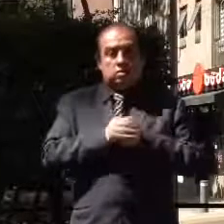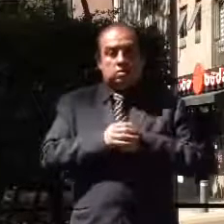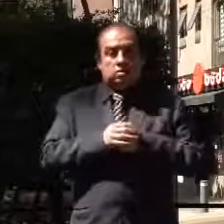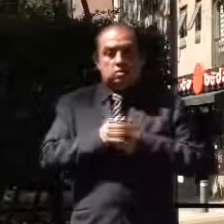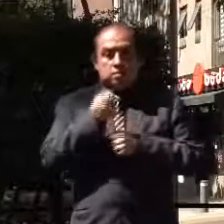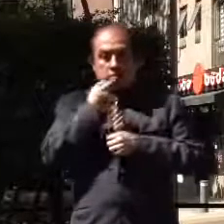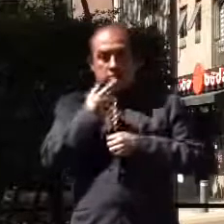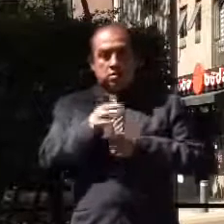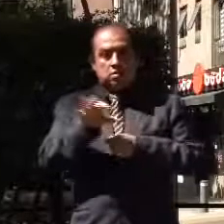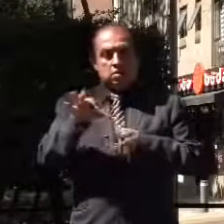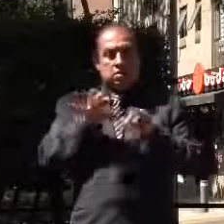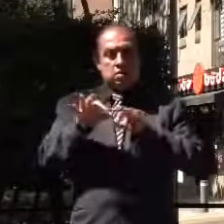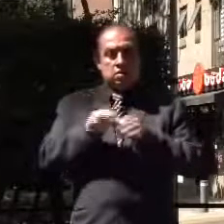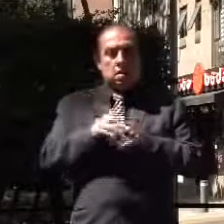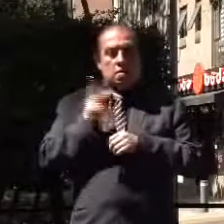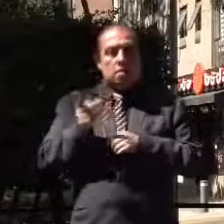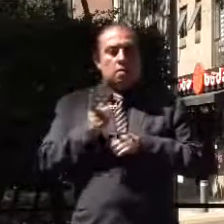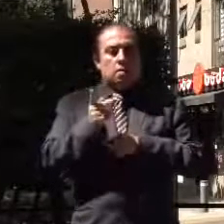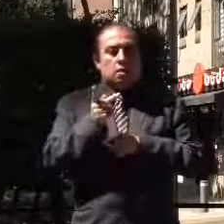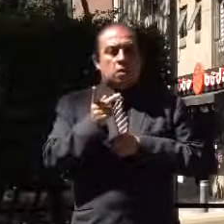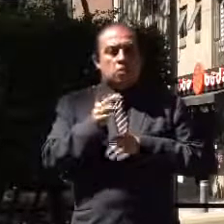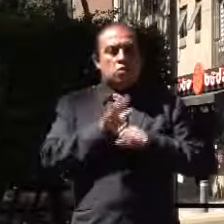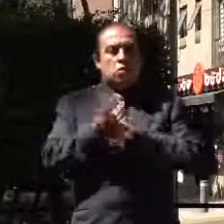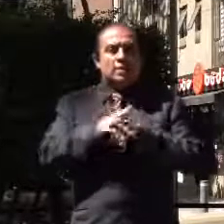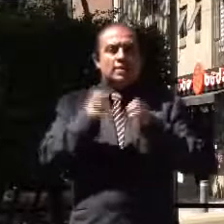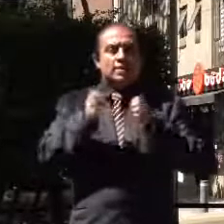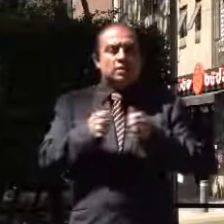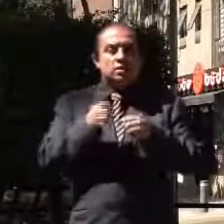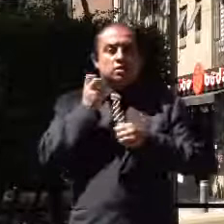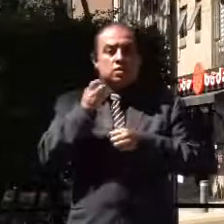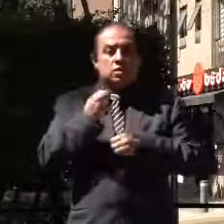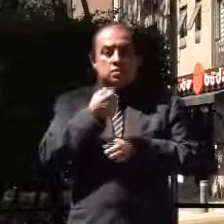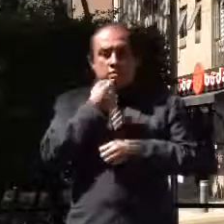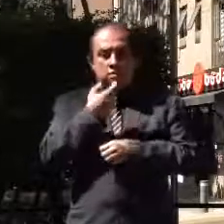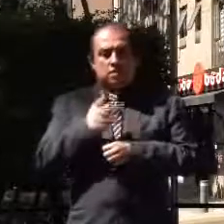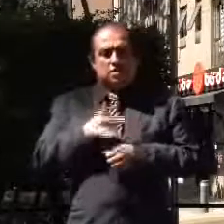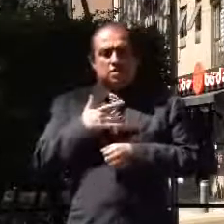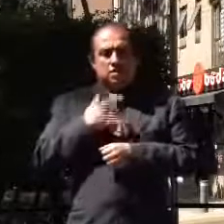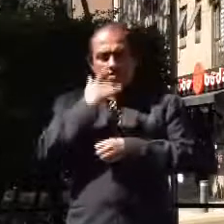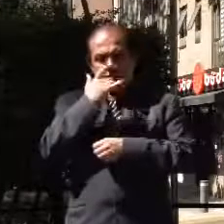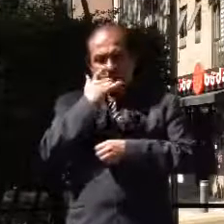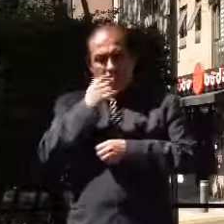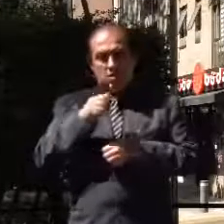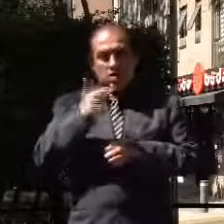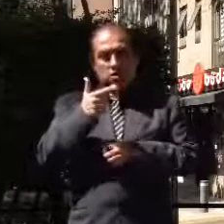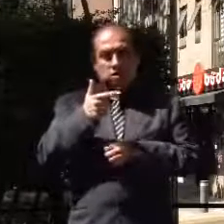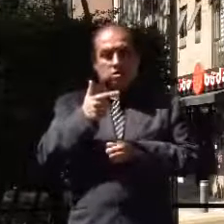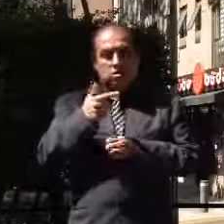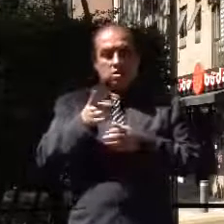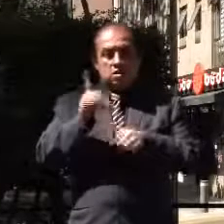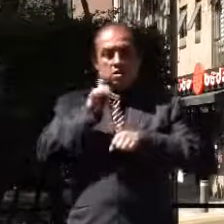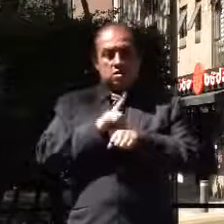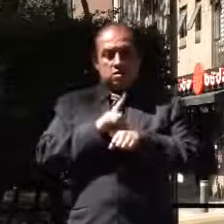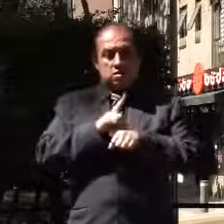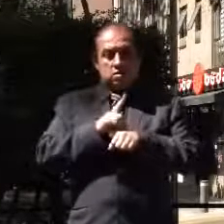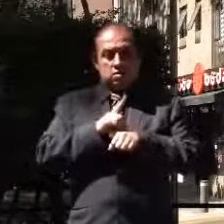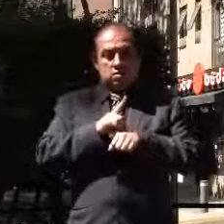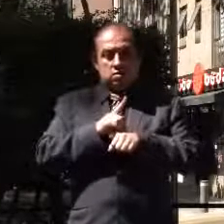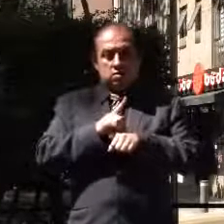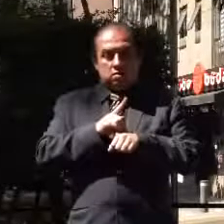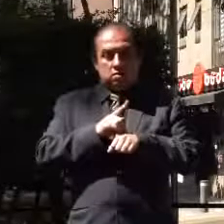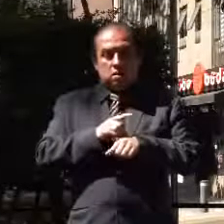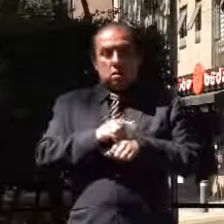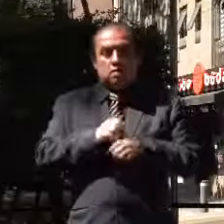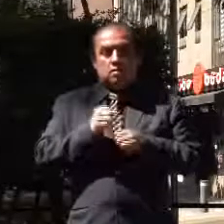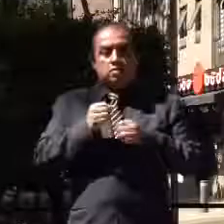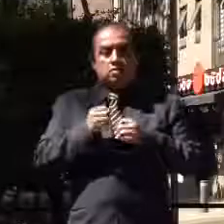comentaron cuál era el estado de estos medicamentos y si no le resulta raro que a 12 días de la nada aparezcan estos medicamentos que fueron